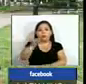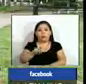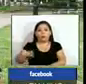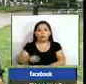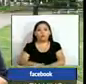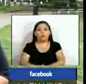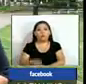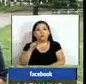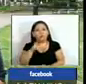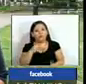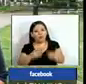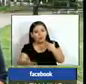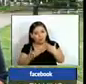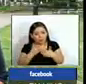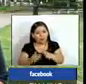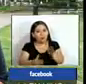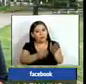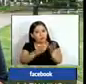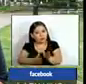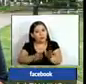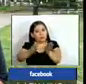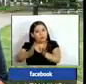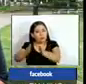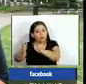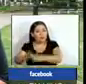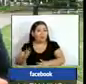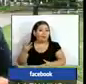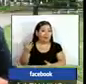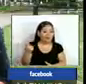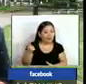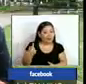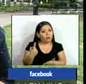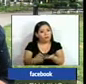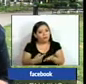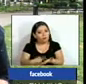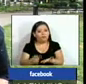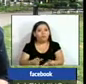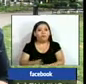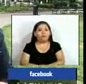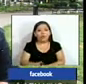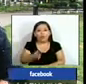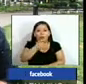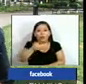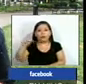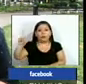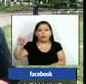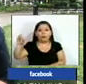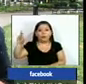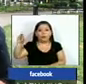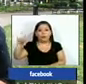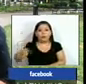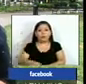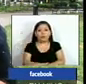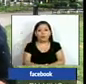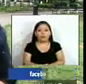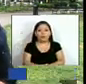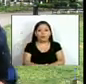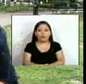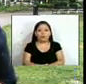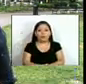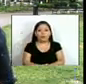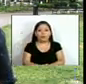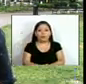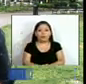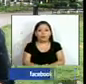Los detalles sobre el avance en etapas de la reapertura económica aún están siendo definidos. Laura Sepúlveda, Voz de América, Nueva York.